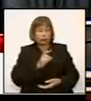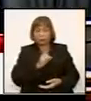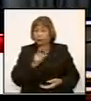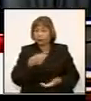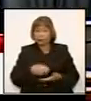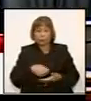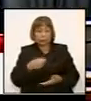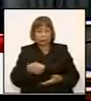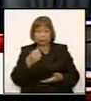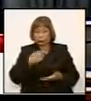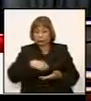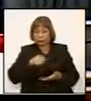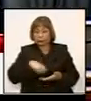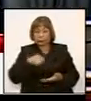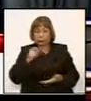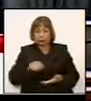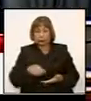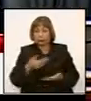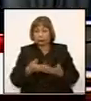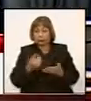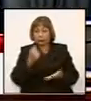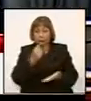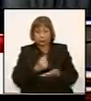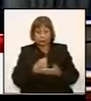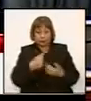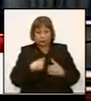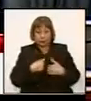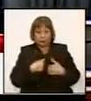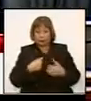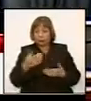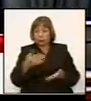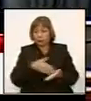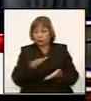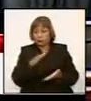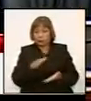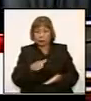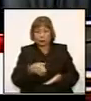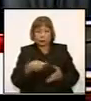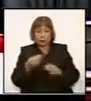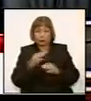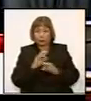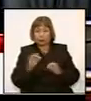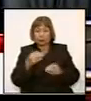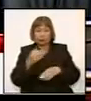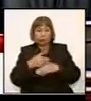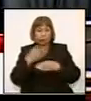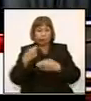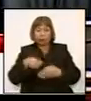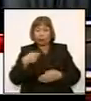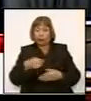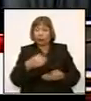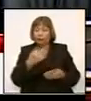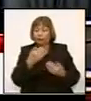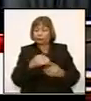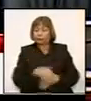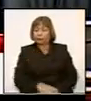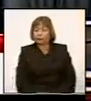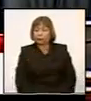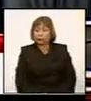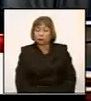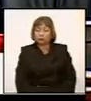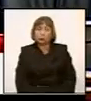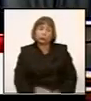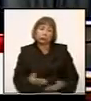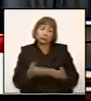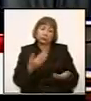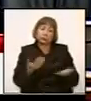no quiere firmar ante el notario para que yo lo pueda sacar, se incumple el pago o la fecha de vencimiento, pues lo